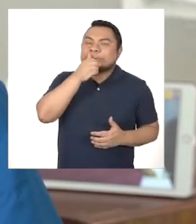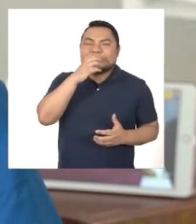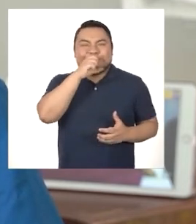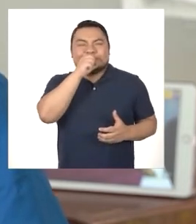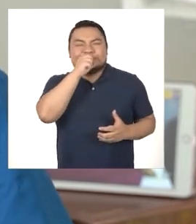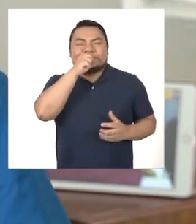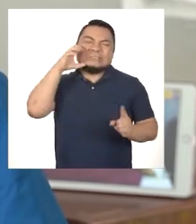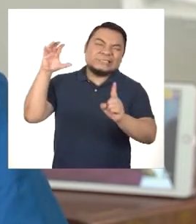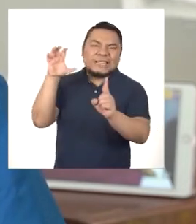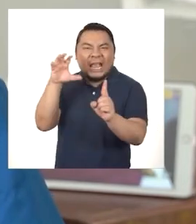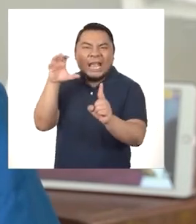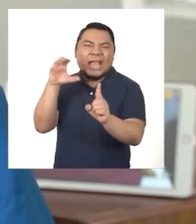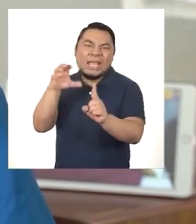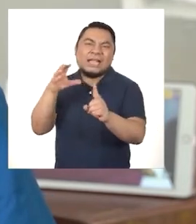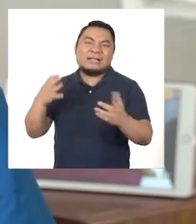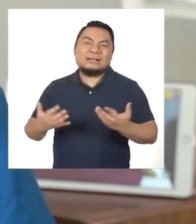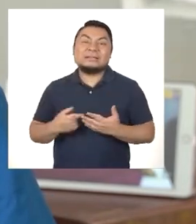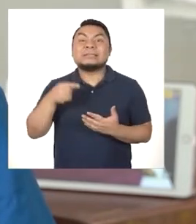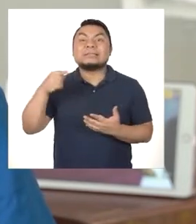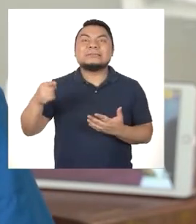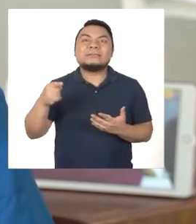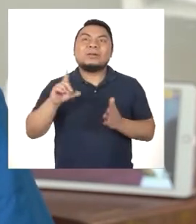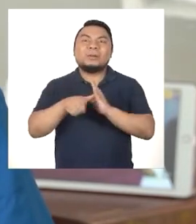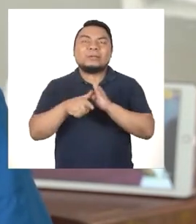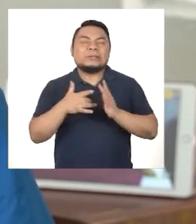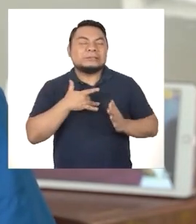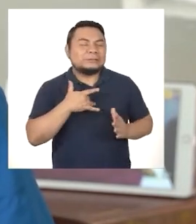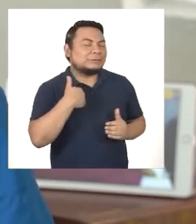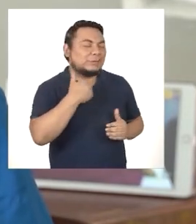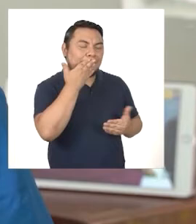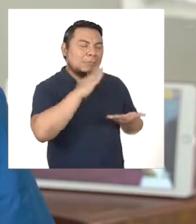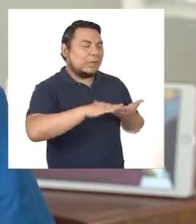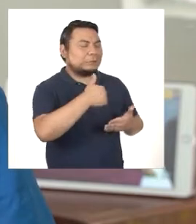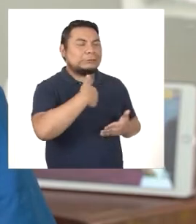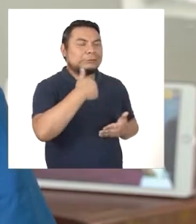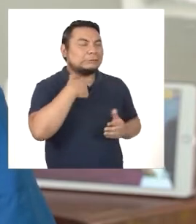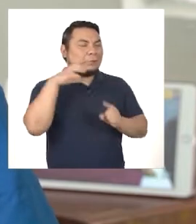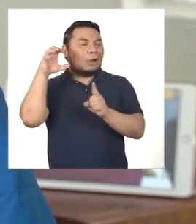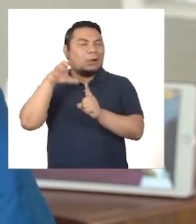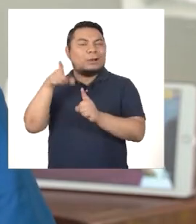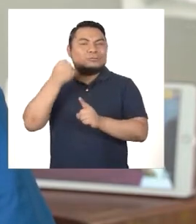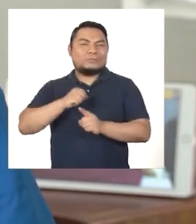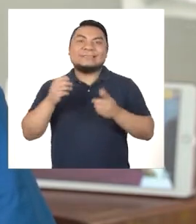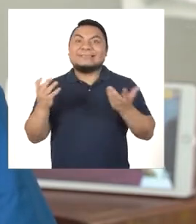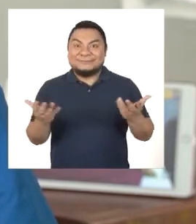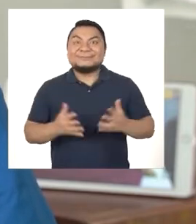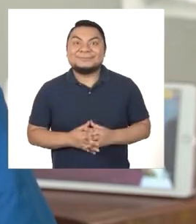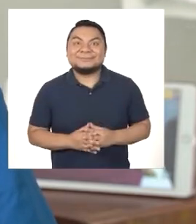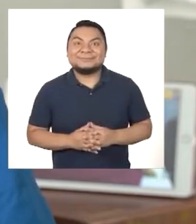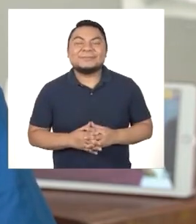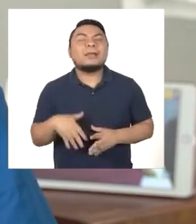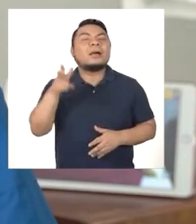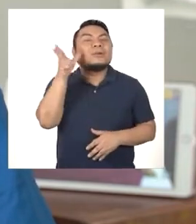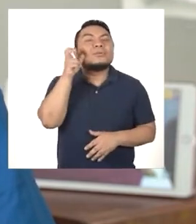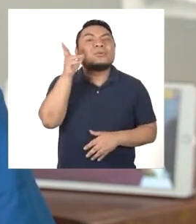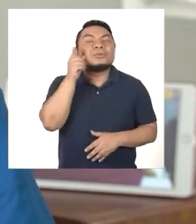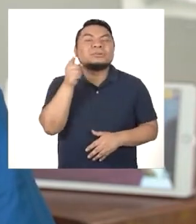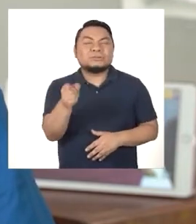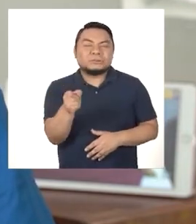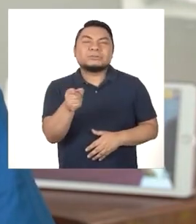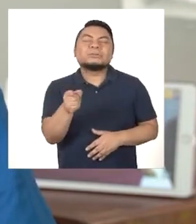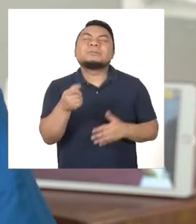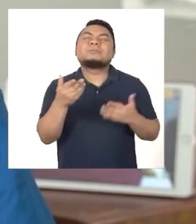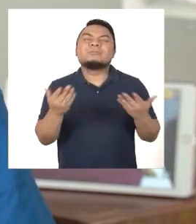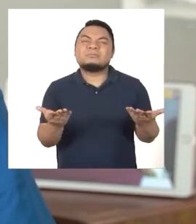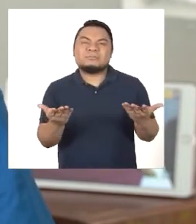gritarlo. Y que genera esto, que ella se sienta muy, muy mal y culpable por la conducta que tiene con su hijo. Pero escuchemos la